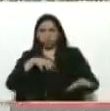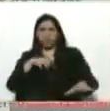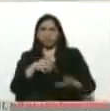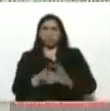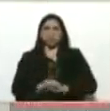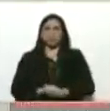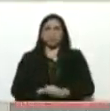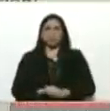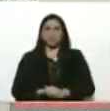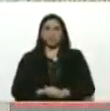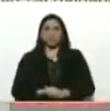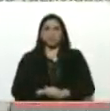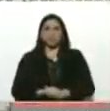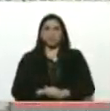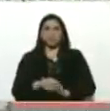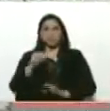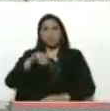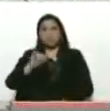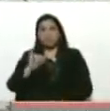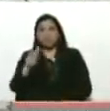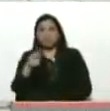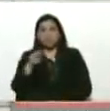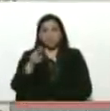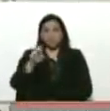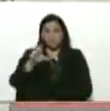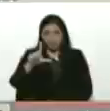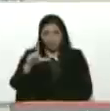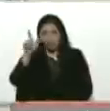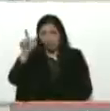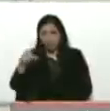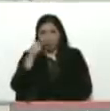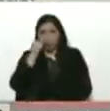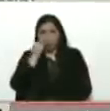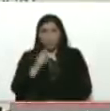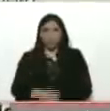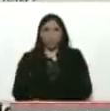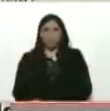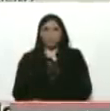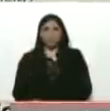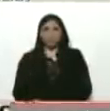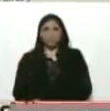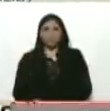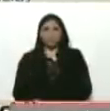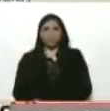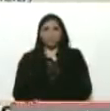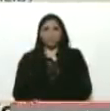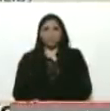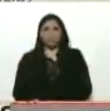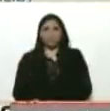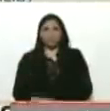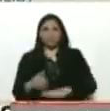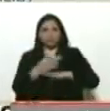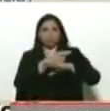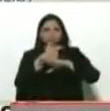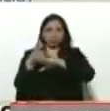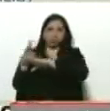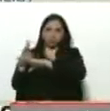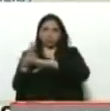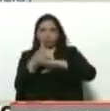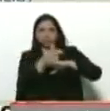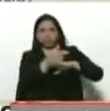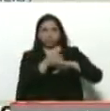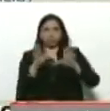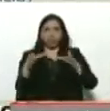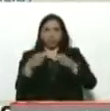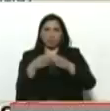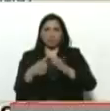FAN, Miguel Rodríguez Torres y el comandante Marín Chaparro, que estaba en el Fuerte Tiuna, en el batallón de tanques Ayala,